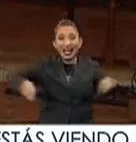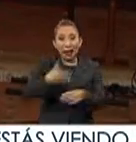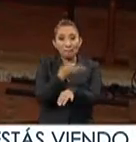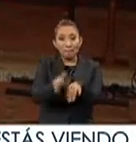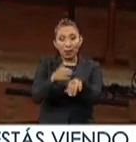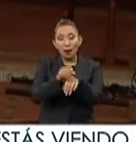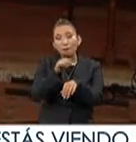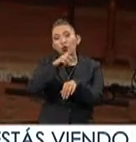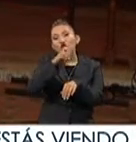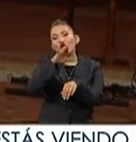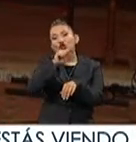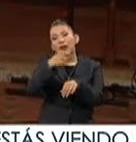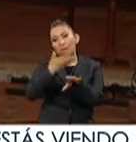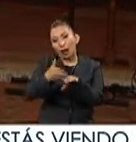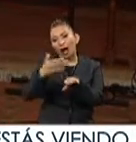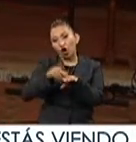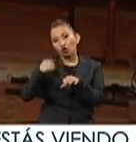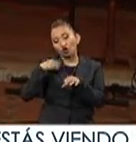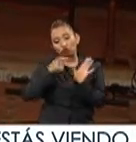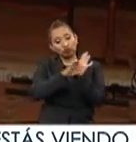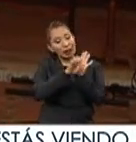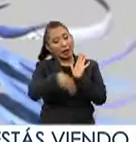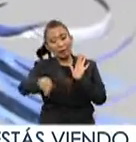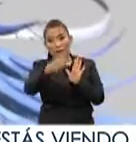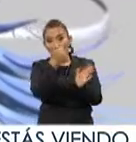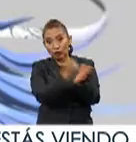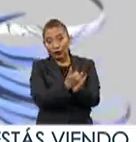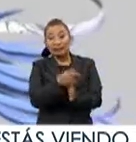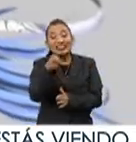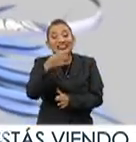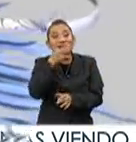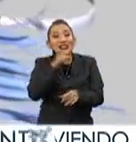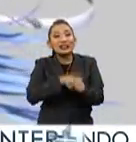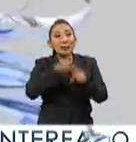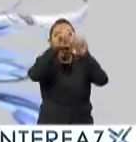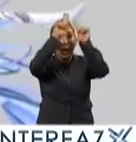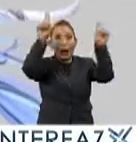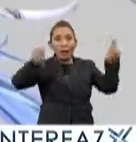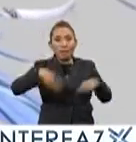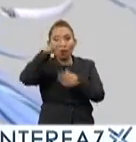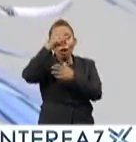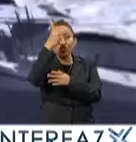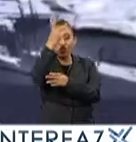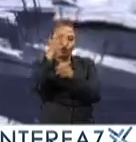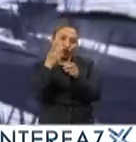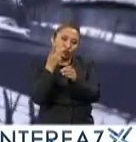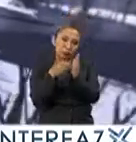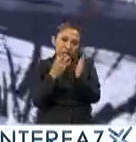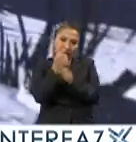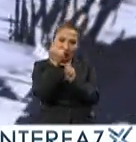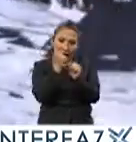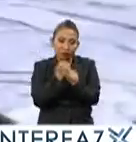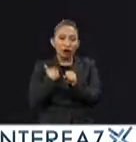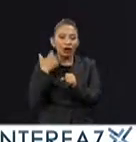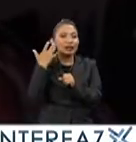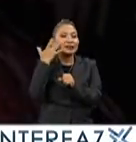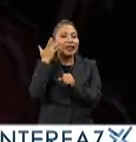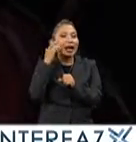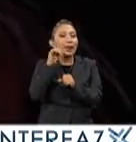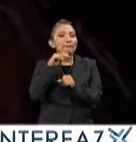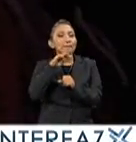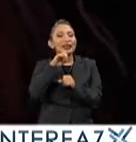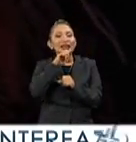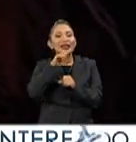el cual pues somos una referencia turística de la ciudad. Este festival de murales se lleva a cabo 2 veces al año en la ciudad de San Miguel de